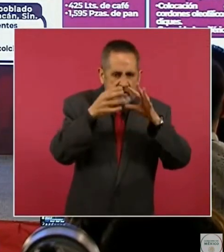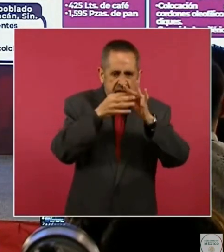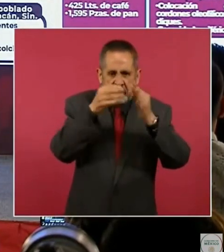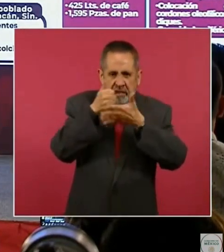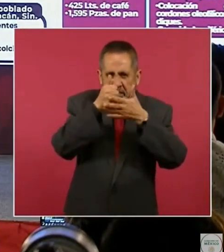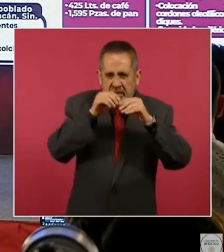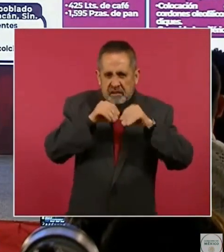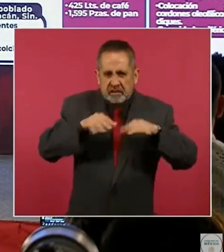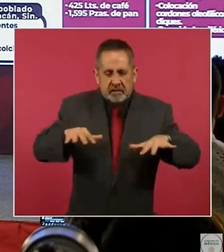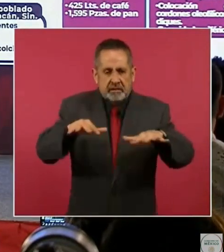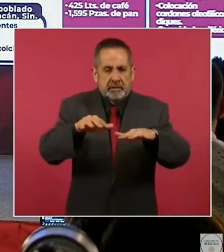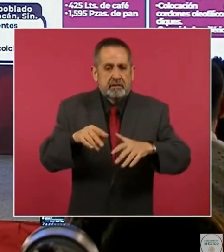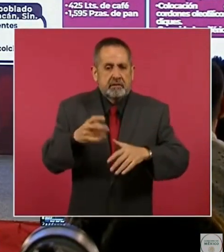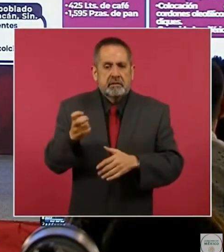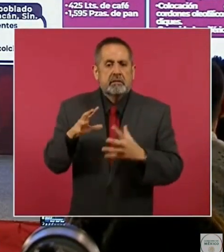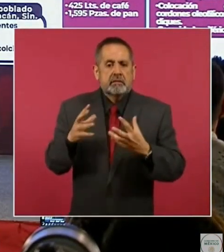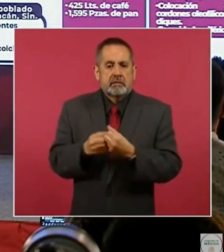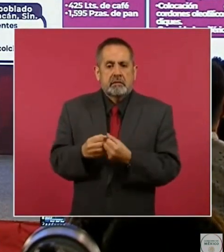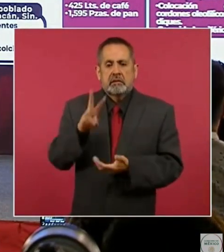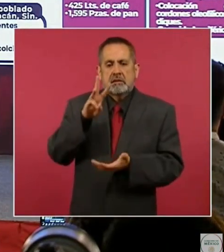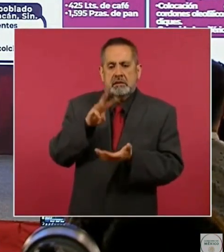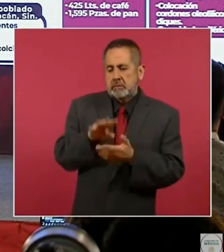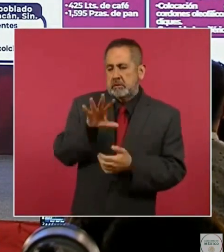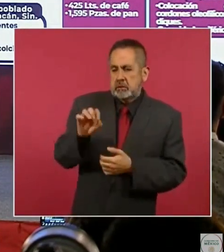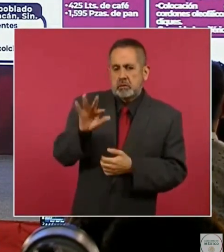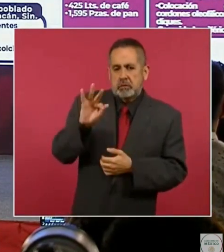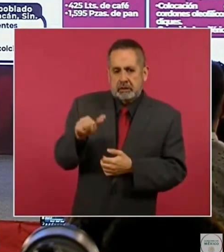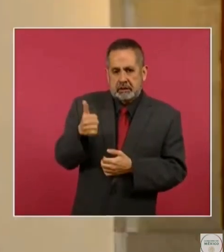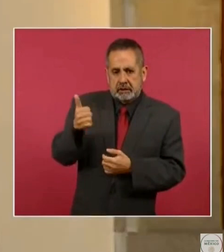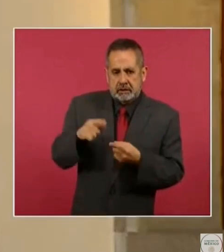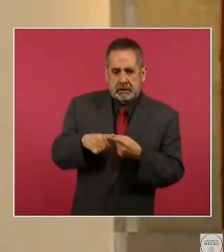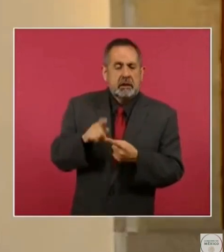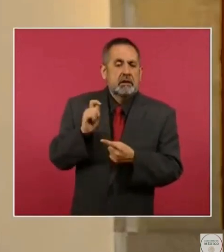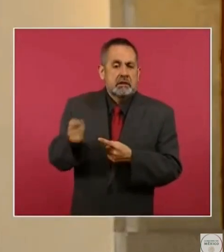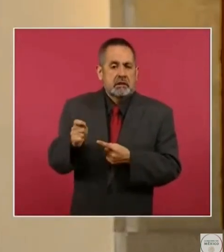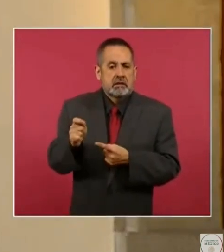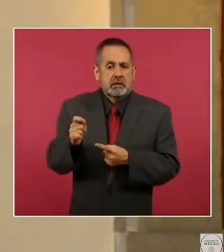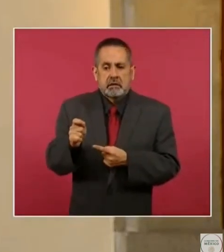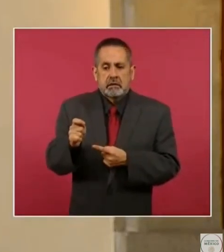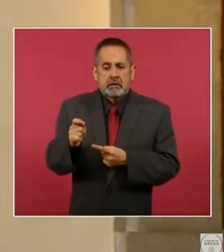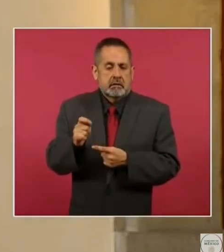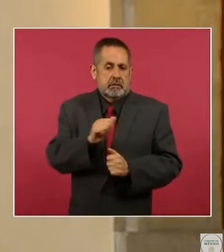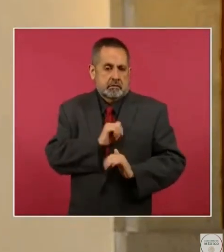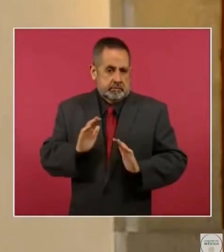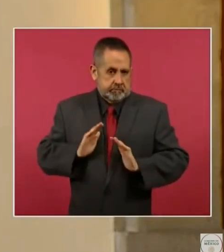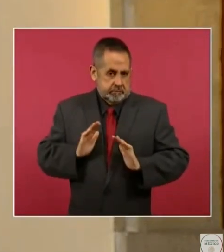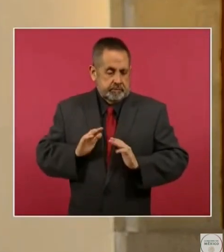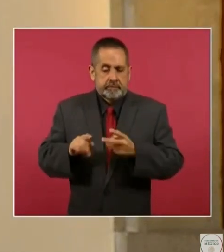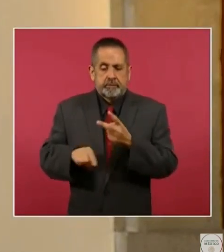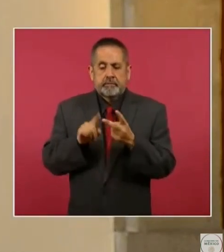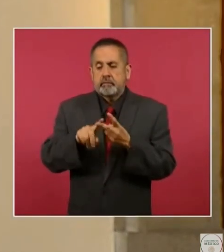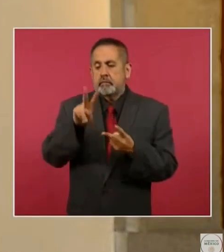tenemos los efectivos por fuerza, 3.546 del Ejército y Fuerza Aérea,